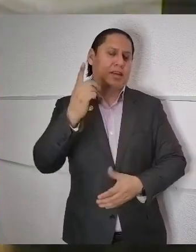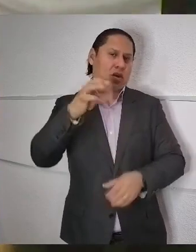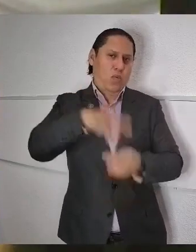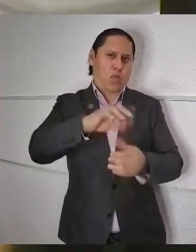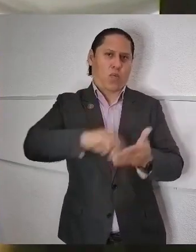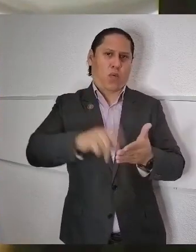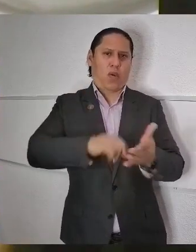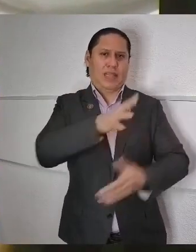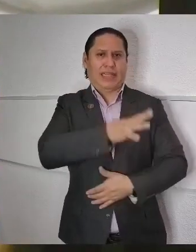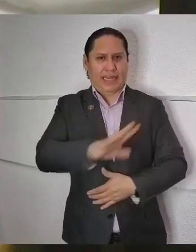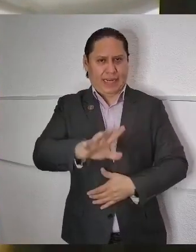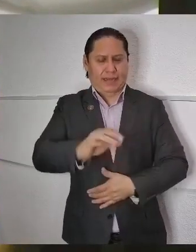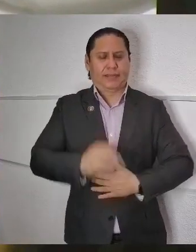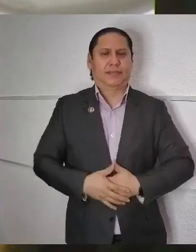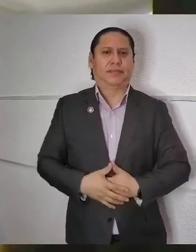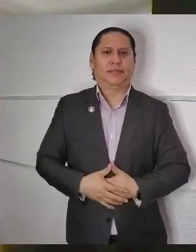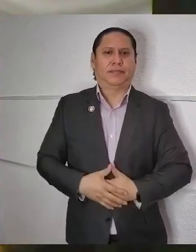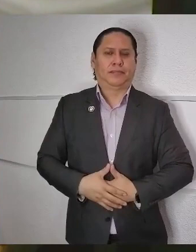votos en lo general.